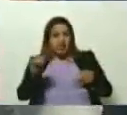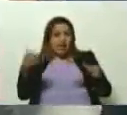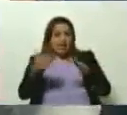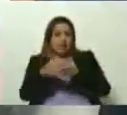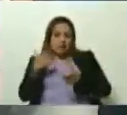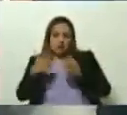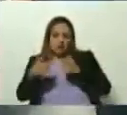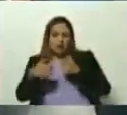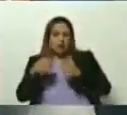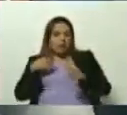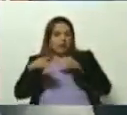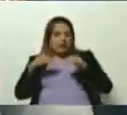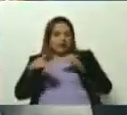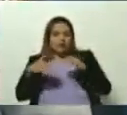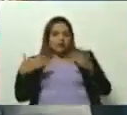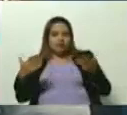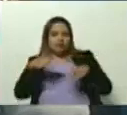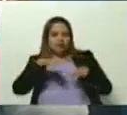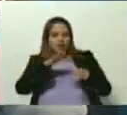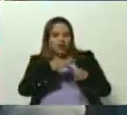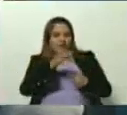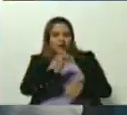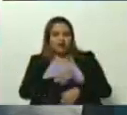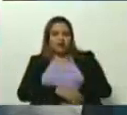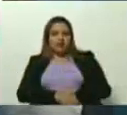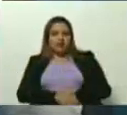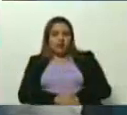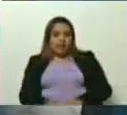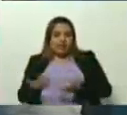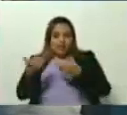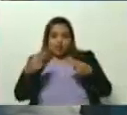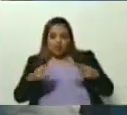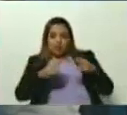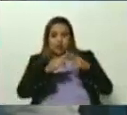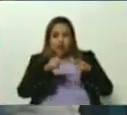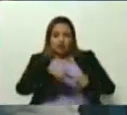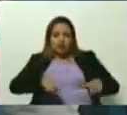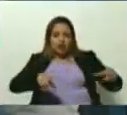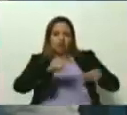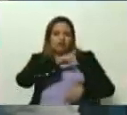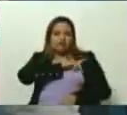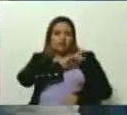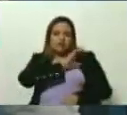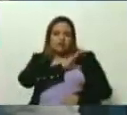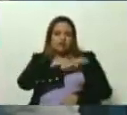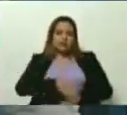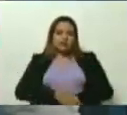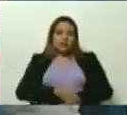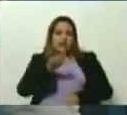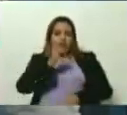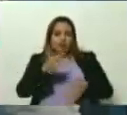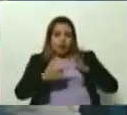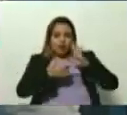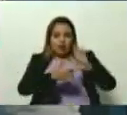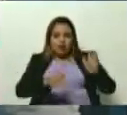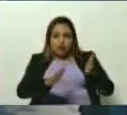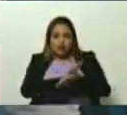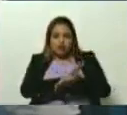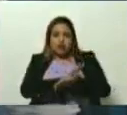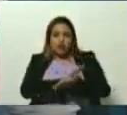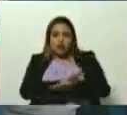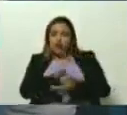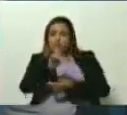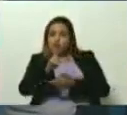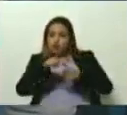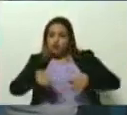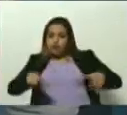escribiendo por el teléfono que qué pasó con ella, porque ella se encuentra, creo que en el puesto de Protección Civil, y nos va a mostrar ya sobre el terreno uno de los stands